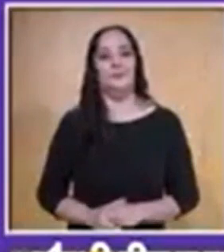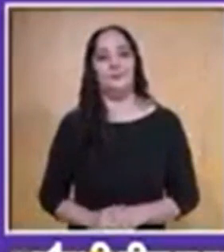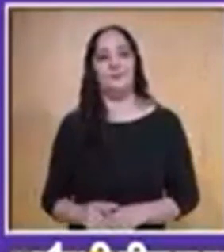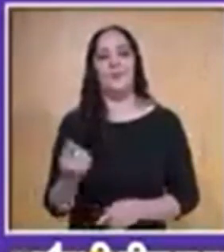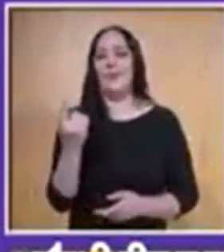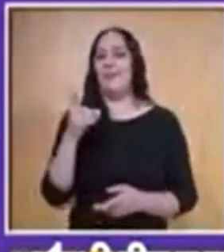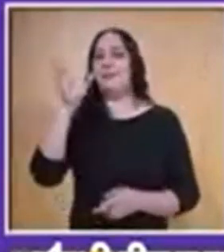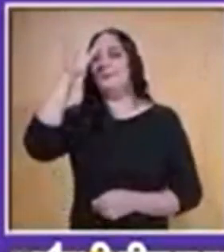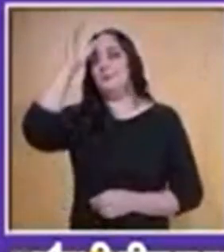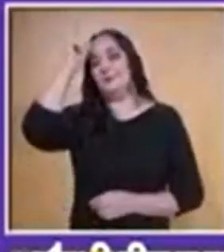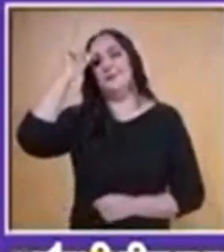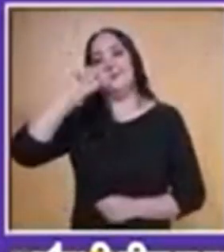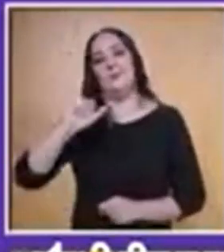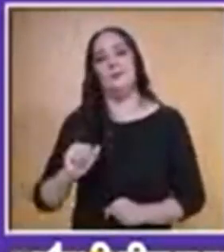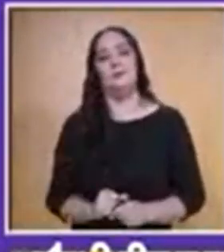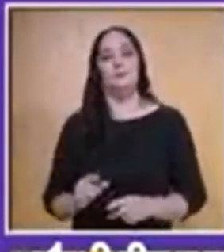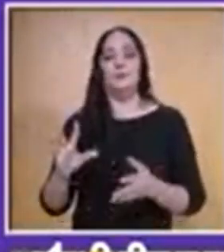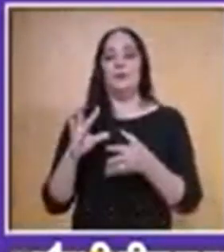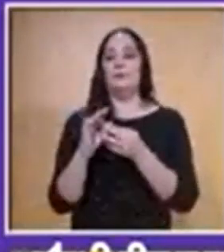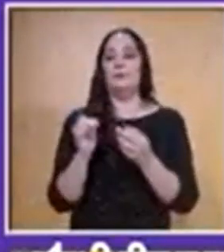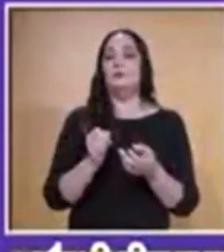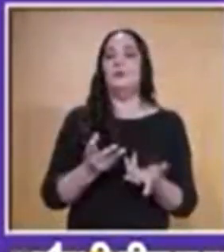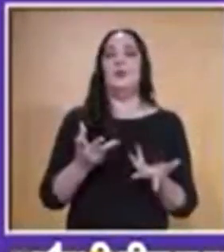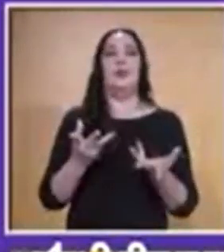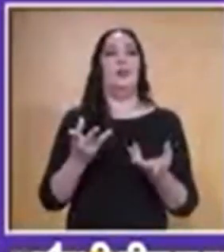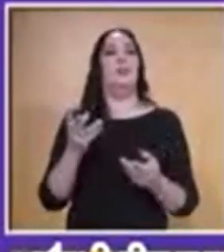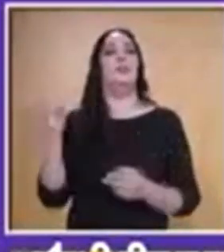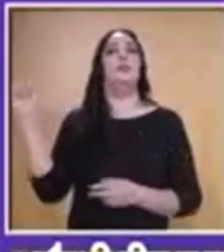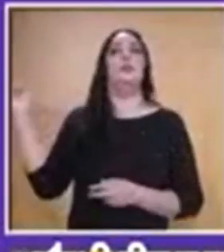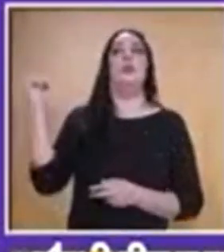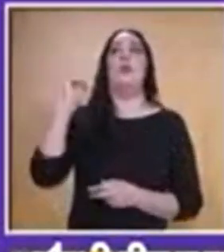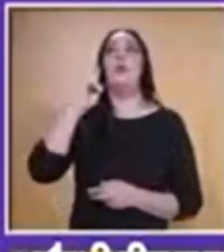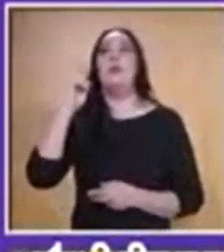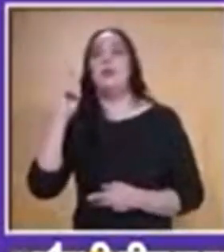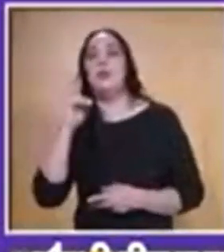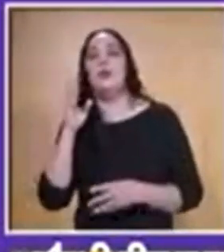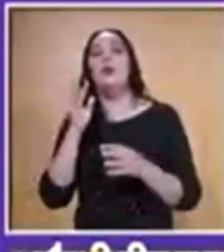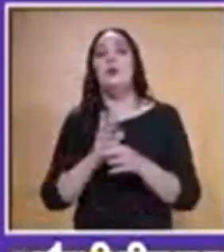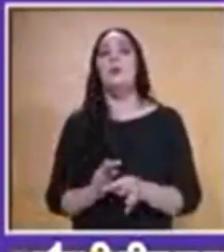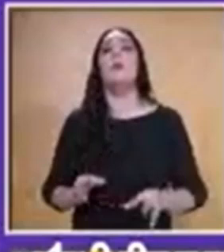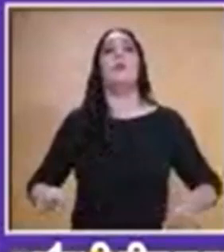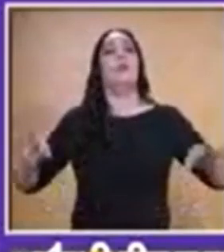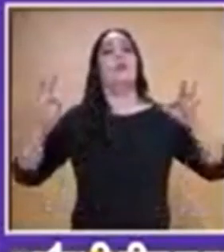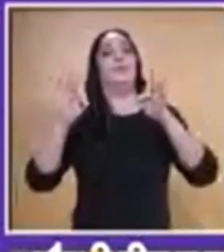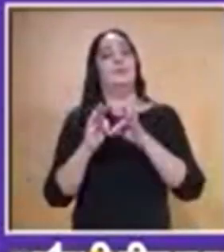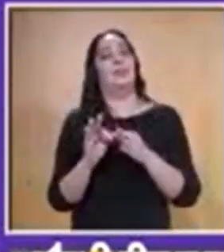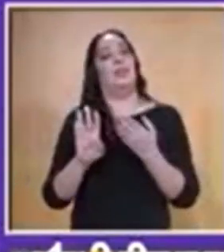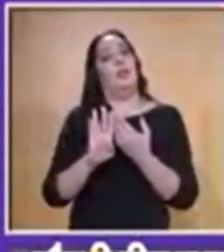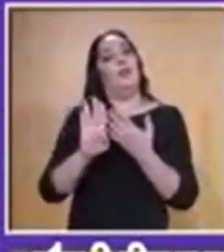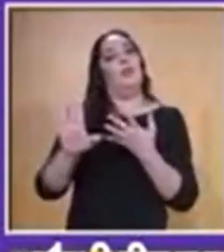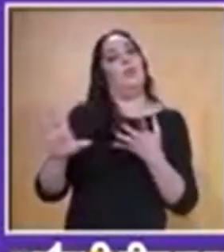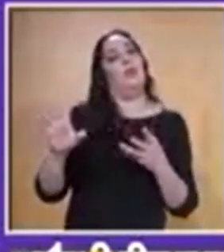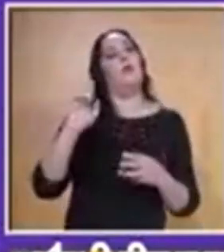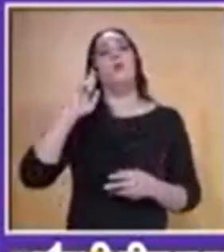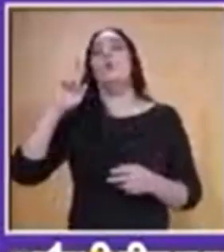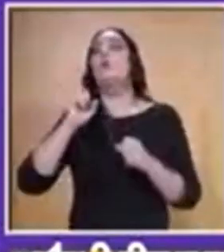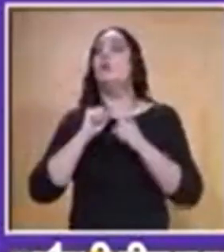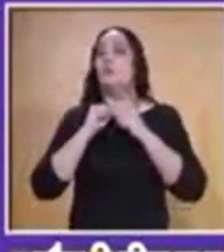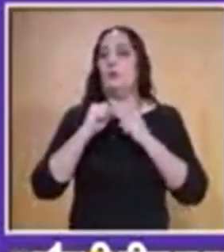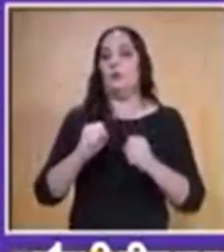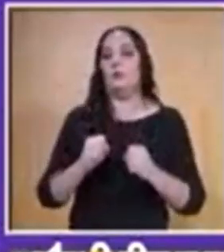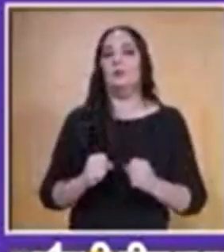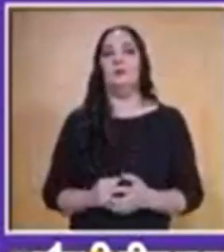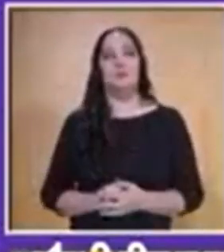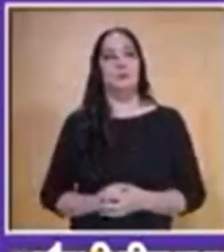esperado es... Describe la propagación del sonido en el oído y la importancia de evitar sonidos intensos. Hay